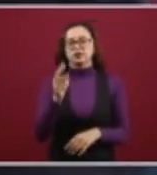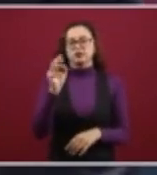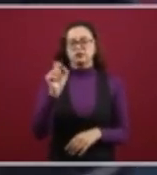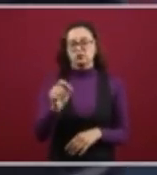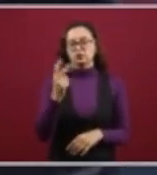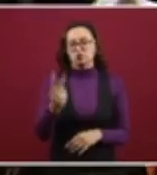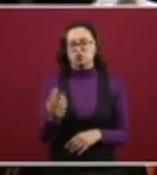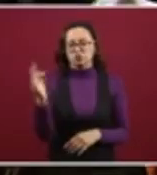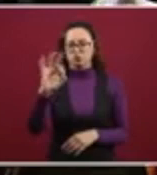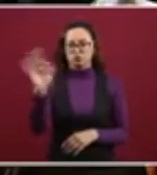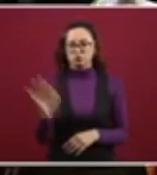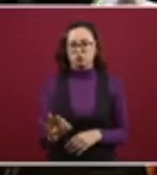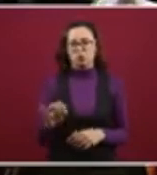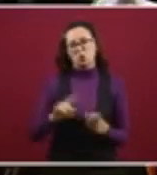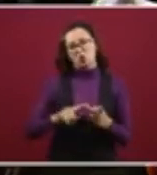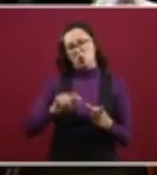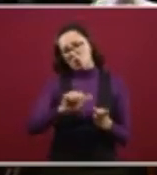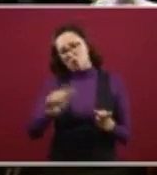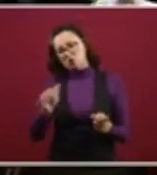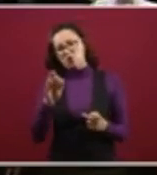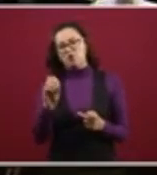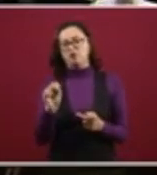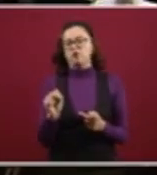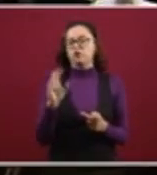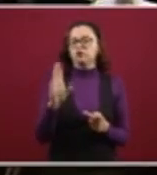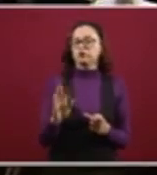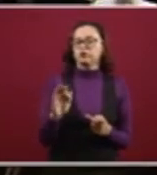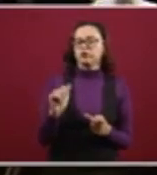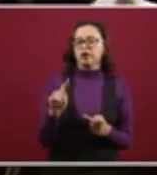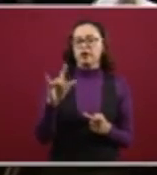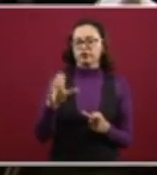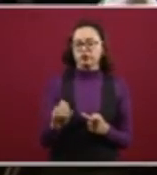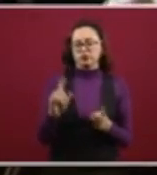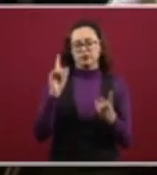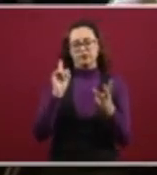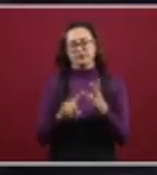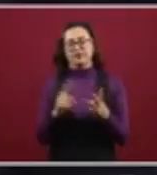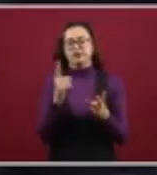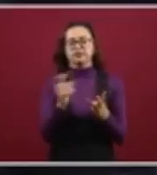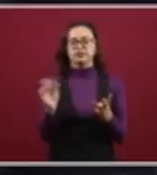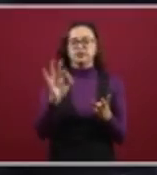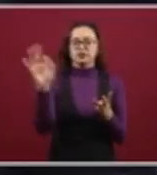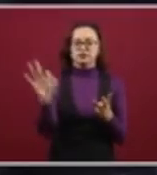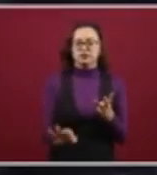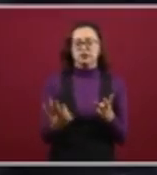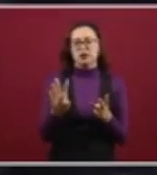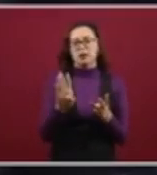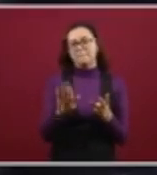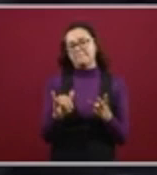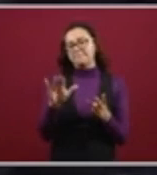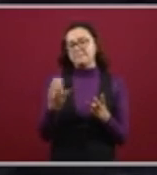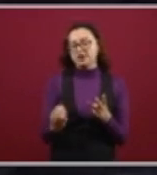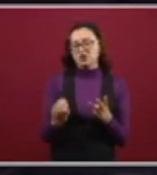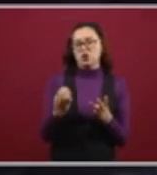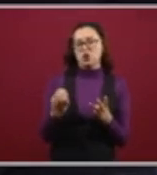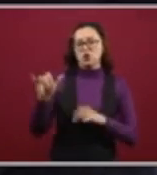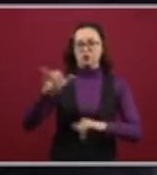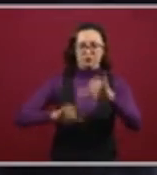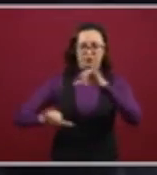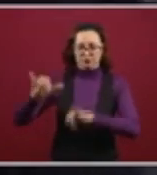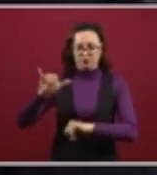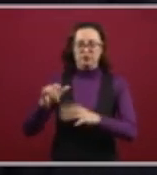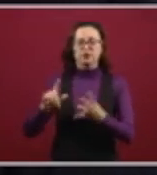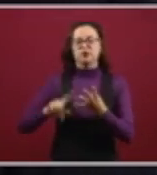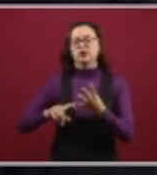del el fosfato diamónico, el 100% de los biofertilizantes, estos inoculantes,